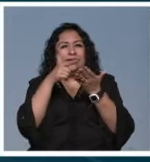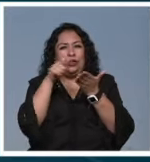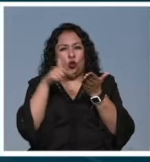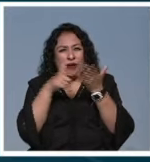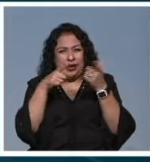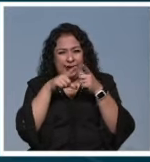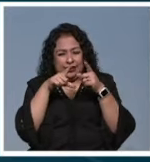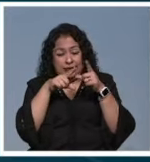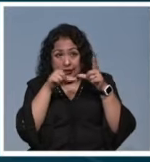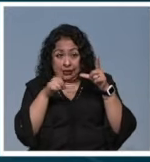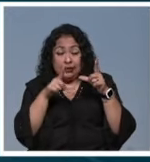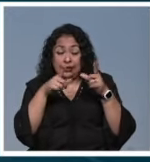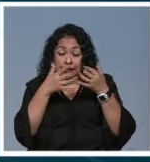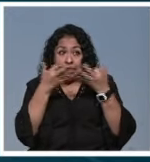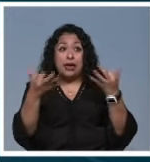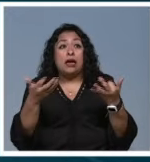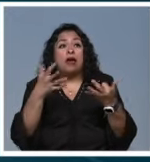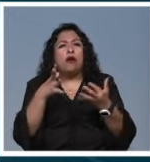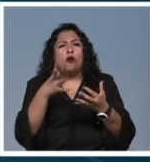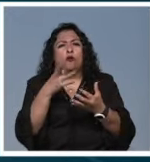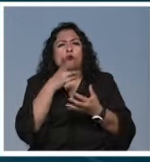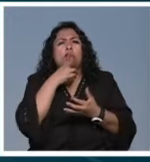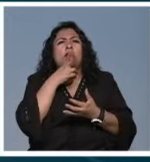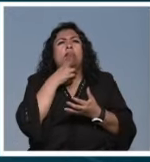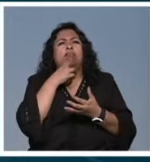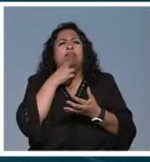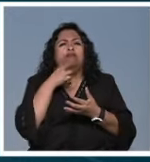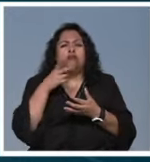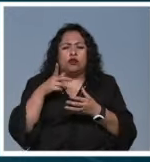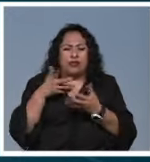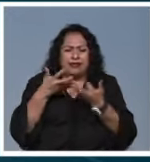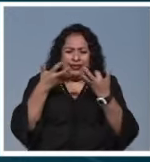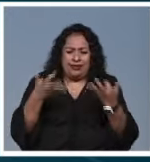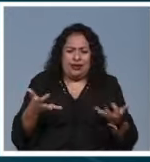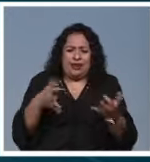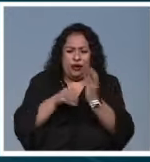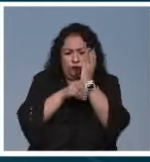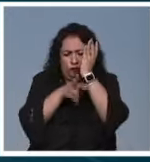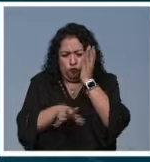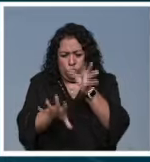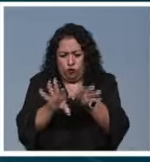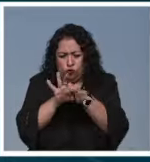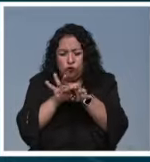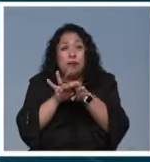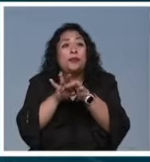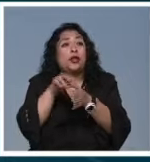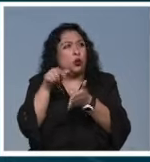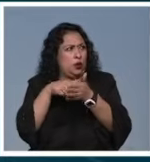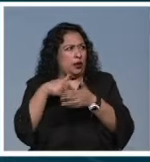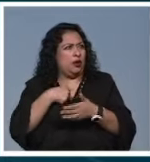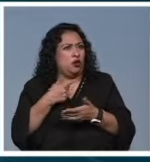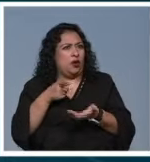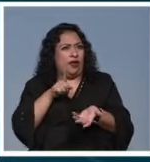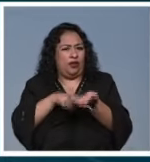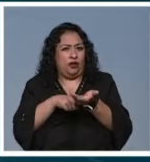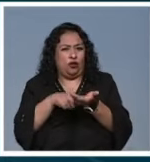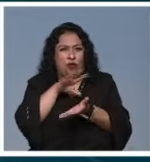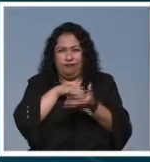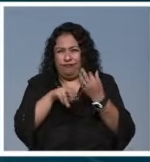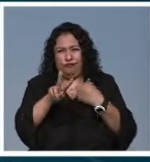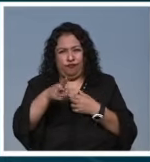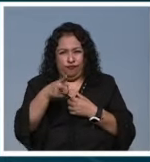es una profunda reflexión sobre el apego y las raíces que tenemos con la tierra que habitamos. ¿Pertenecemos a un lugar o un lugar nos